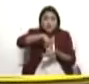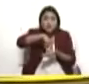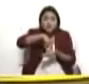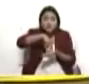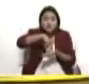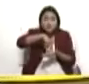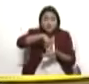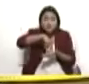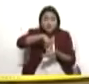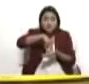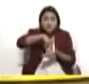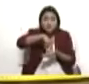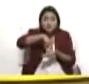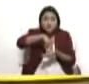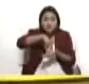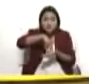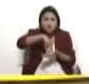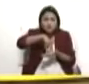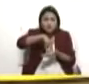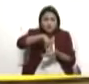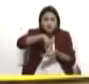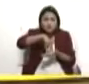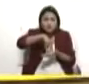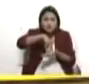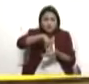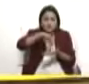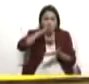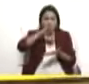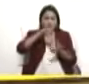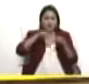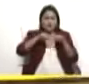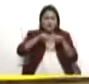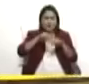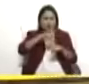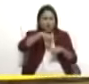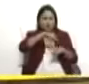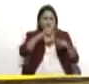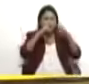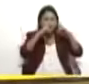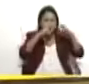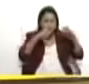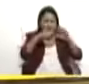nosotros estamos, por las investigaciones al hilo que llevamos,